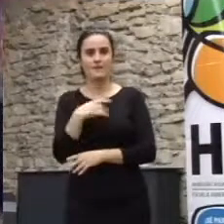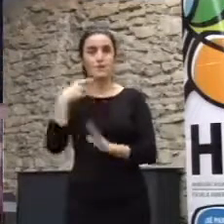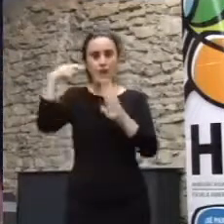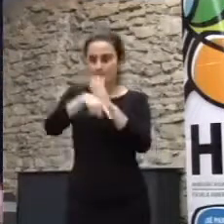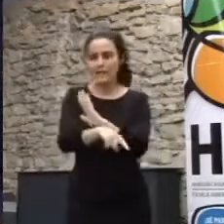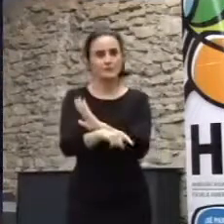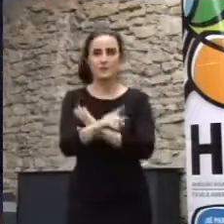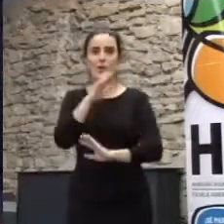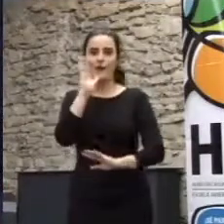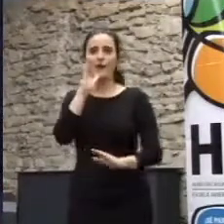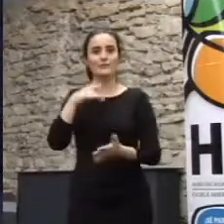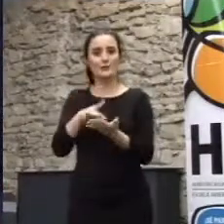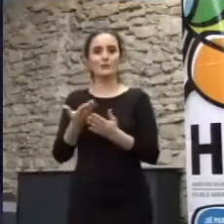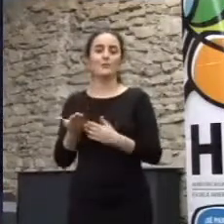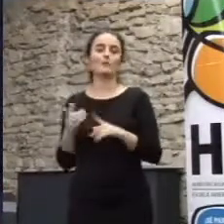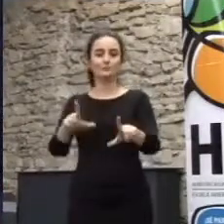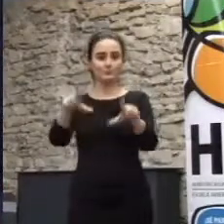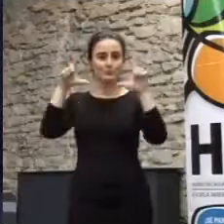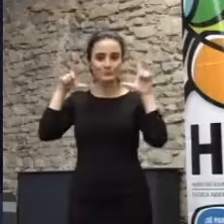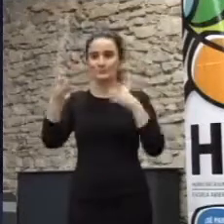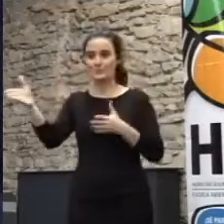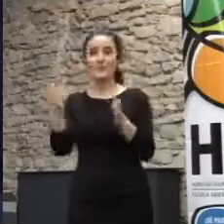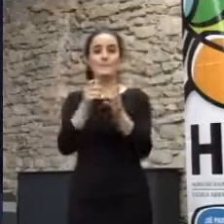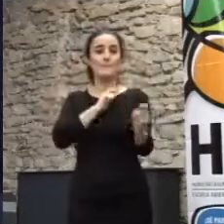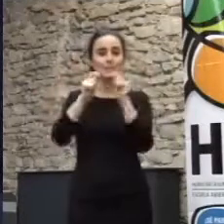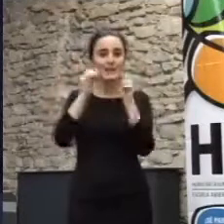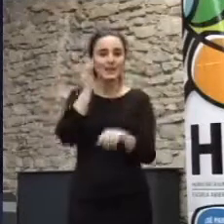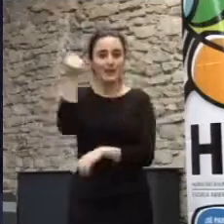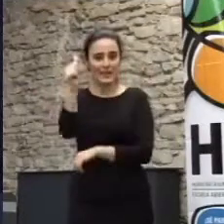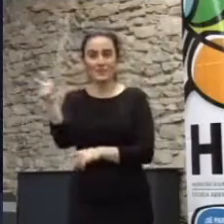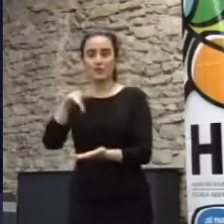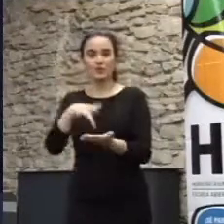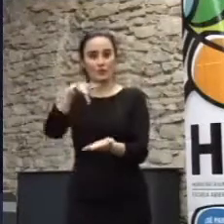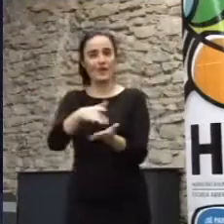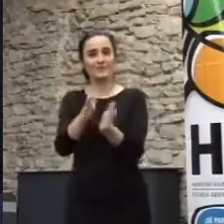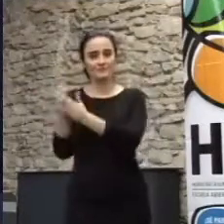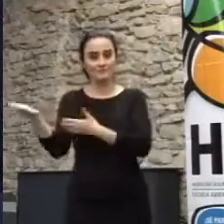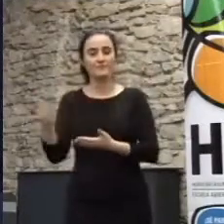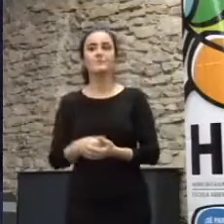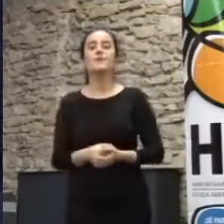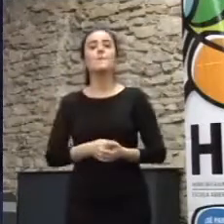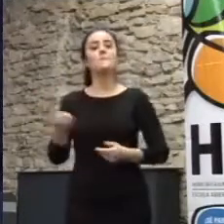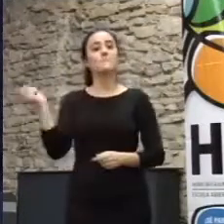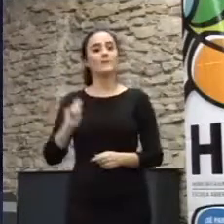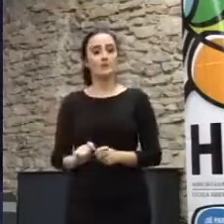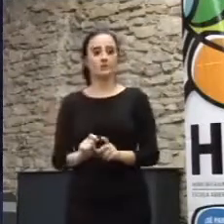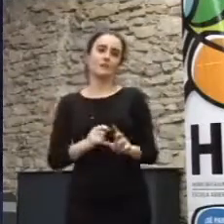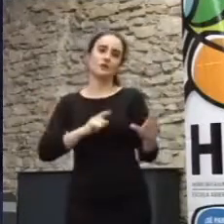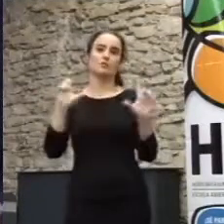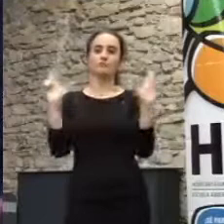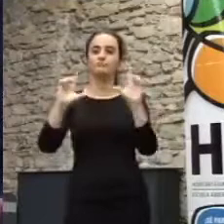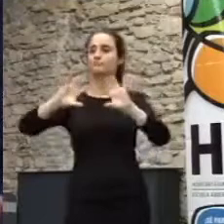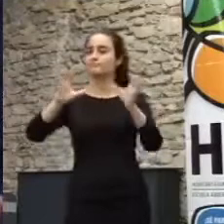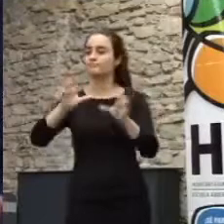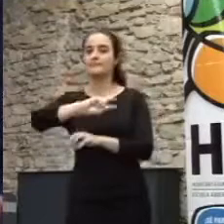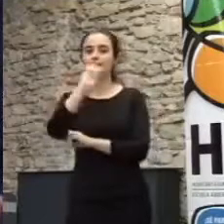están los protagonistas, que van a ser las periodistas, los periodistas que hoy nos acompañan, profesionales de los medios de comunicación,